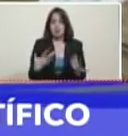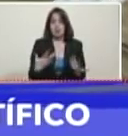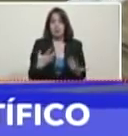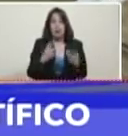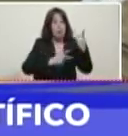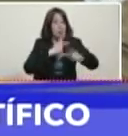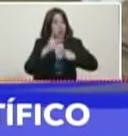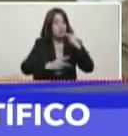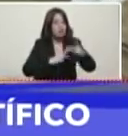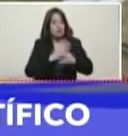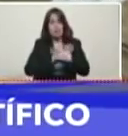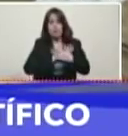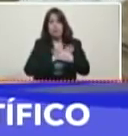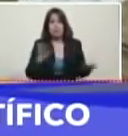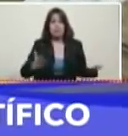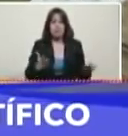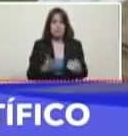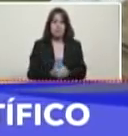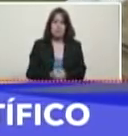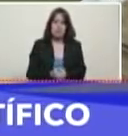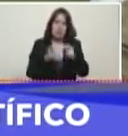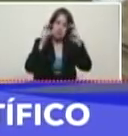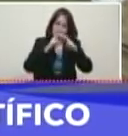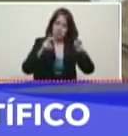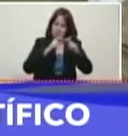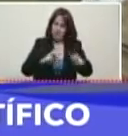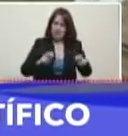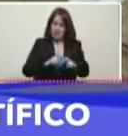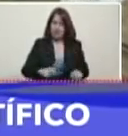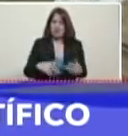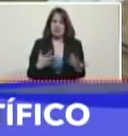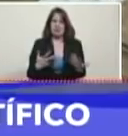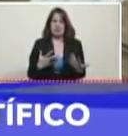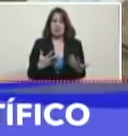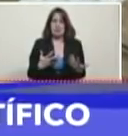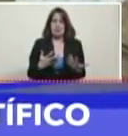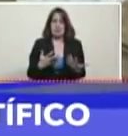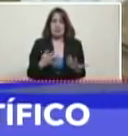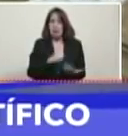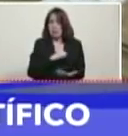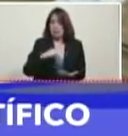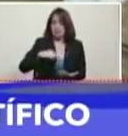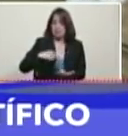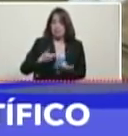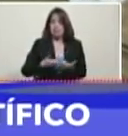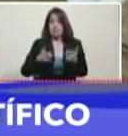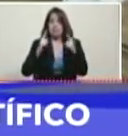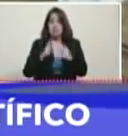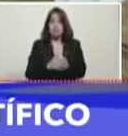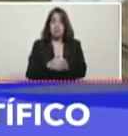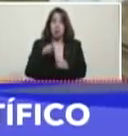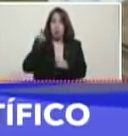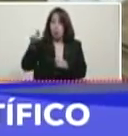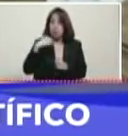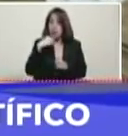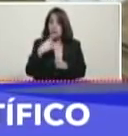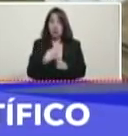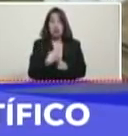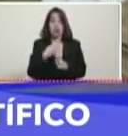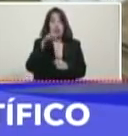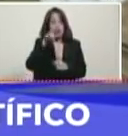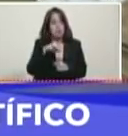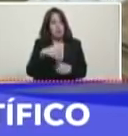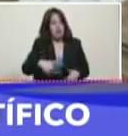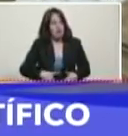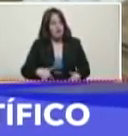producción para investigación para la soberanía. Actualmente nosotros nosotros, usted lo dijo, tenemos que también